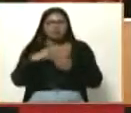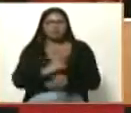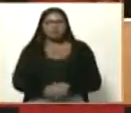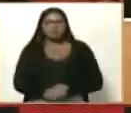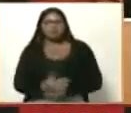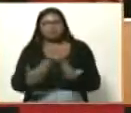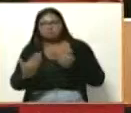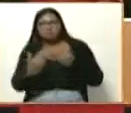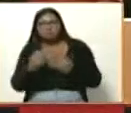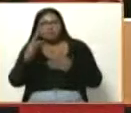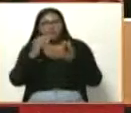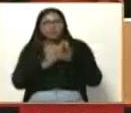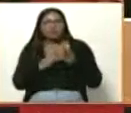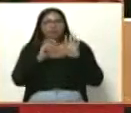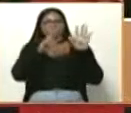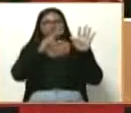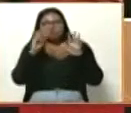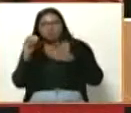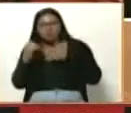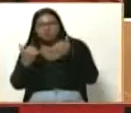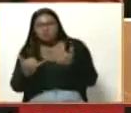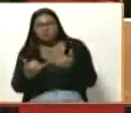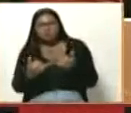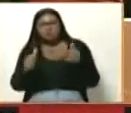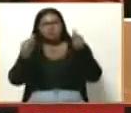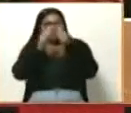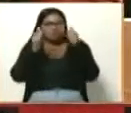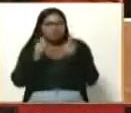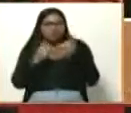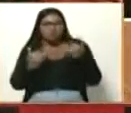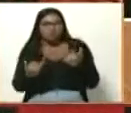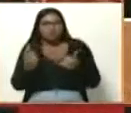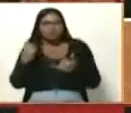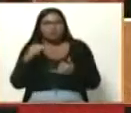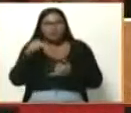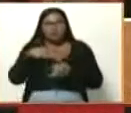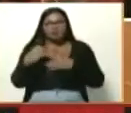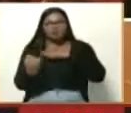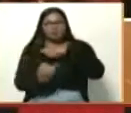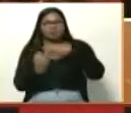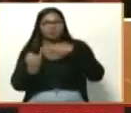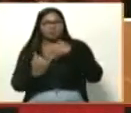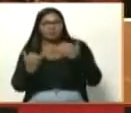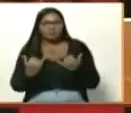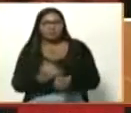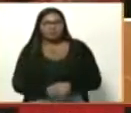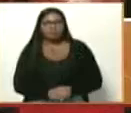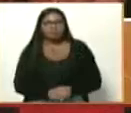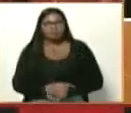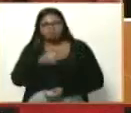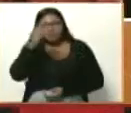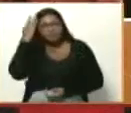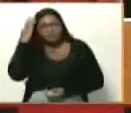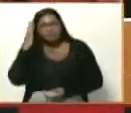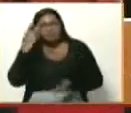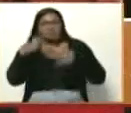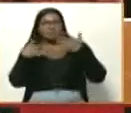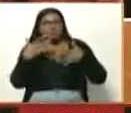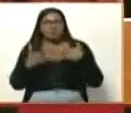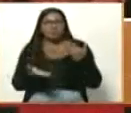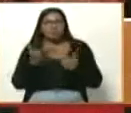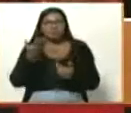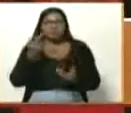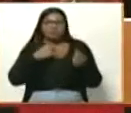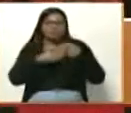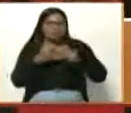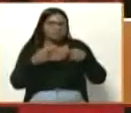redunda en 3.800 proveedores de artesanía que tiene esta institución, que como bien saben ustedes, lleva una actividad importante